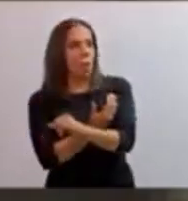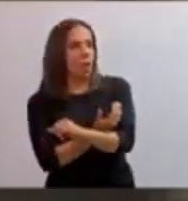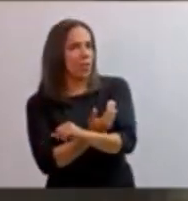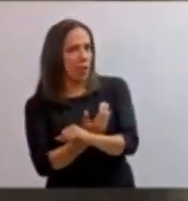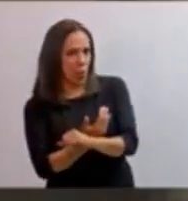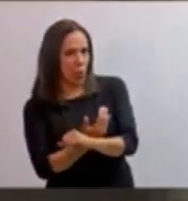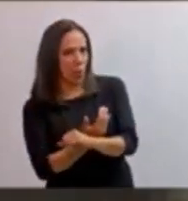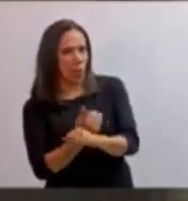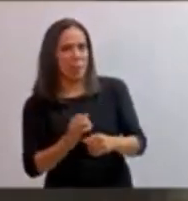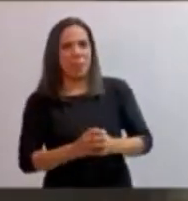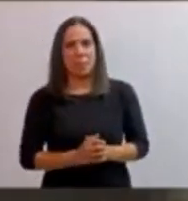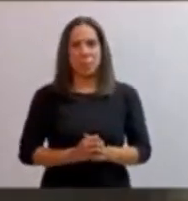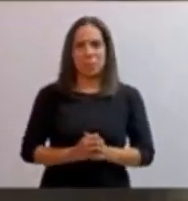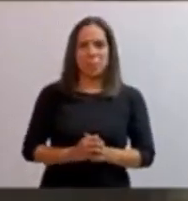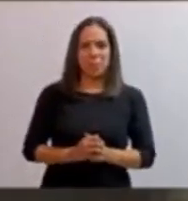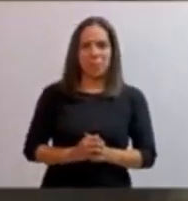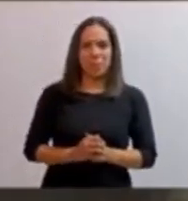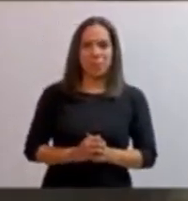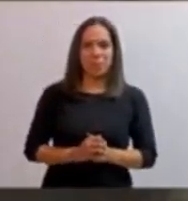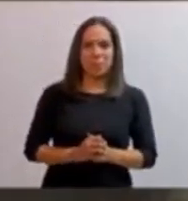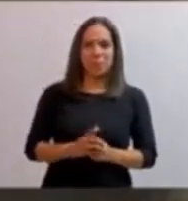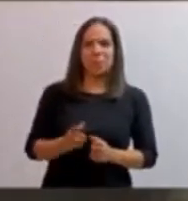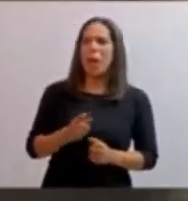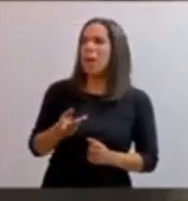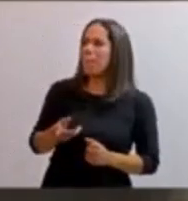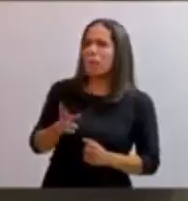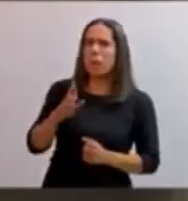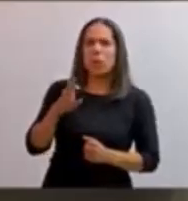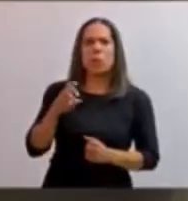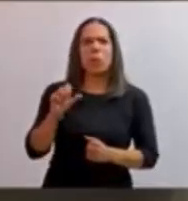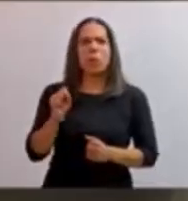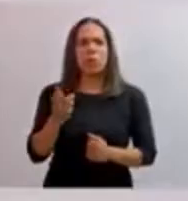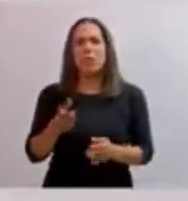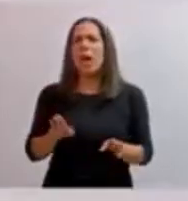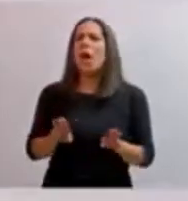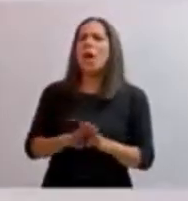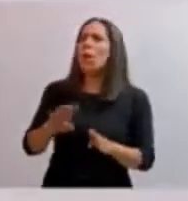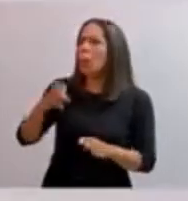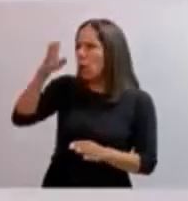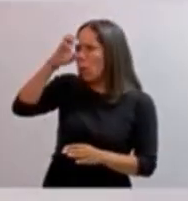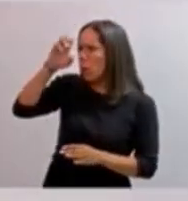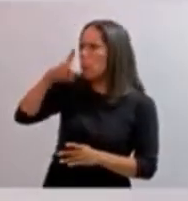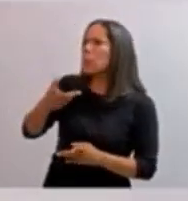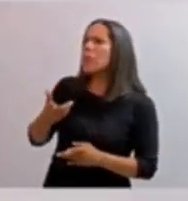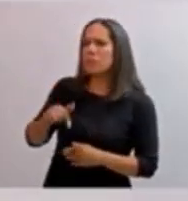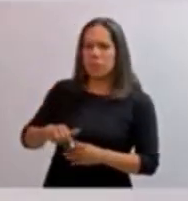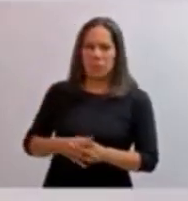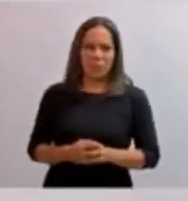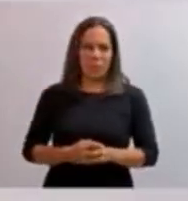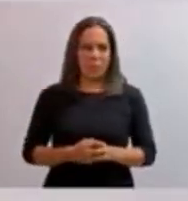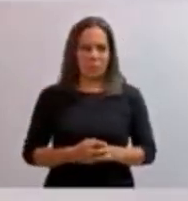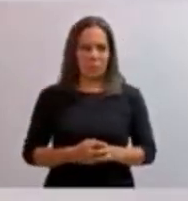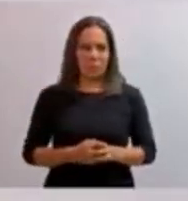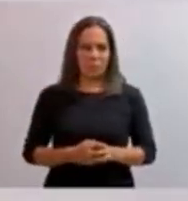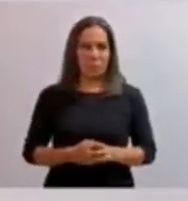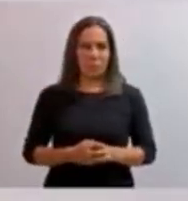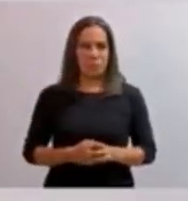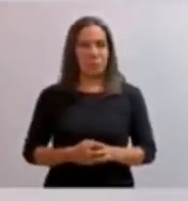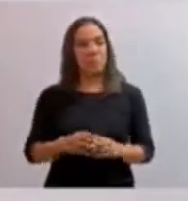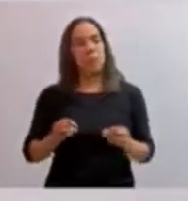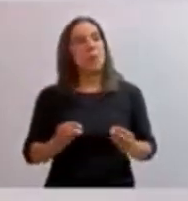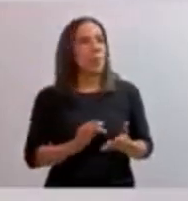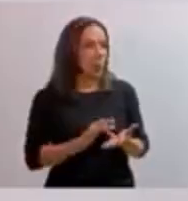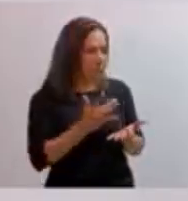ha sido su experiencia? ¿Cómo ha repensado el Consejo Técnico Escolar? Gracias, doctora. Pues bien,